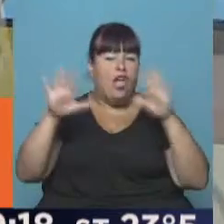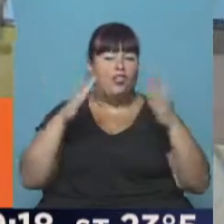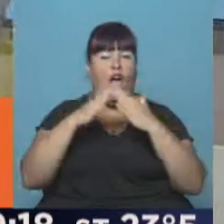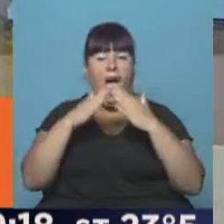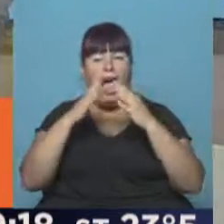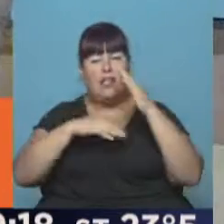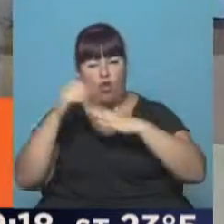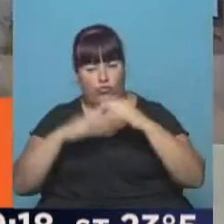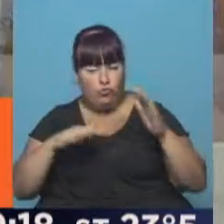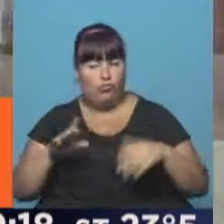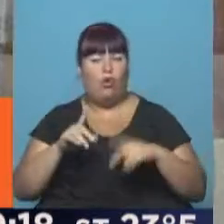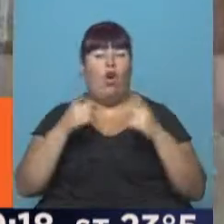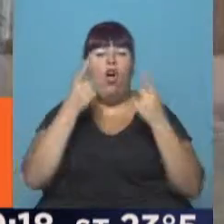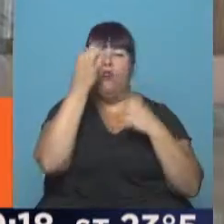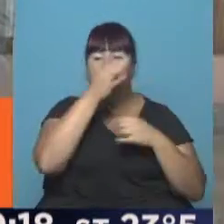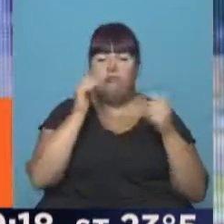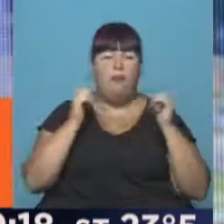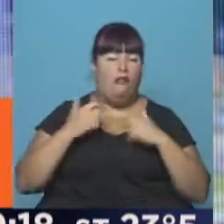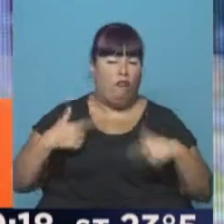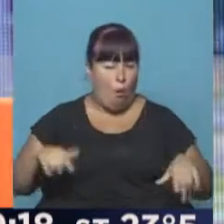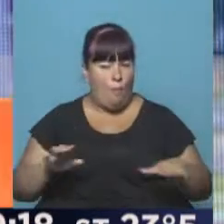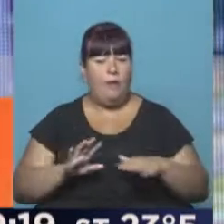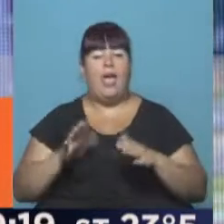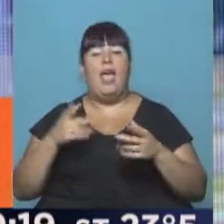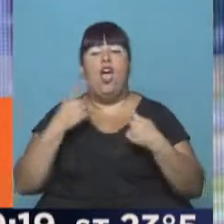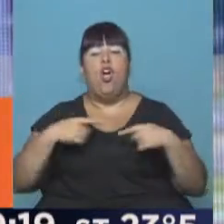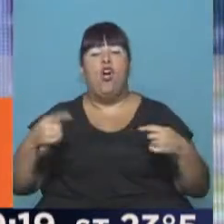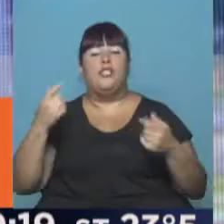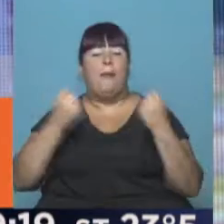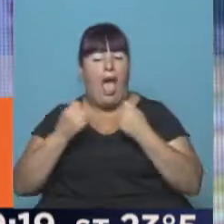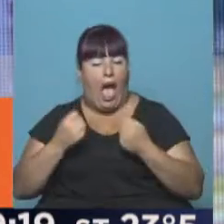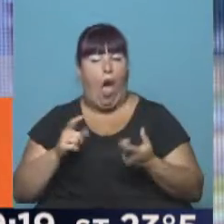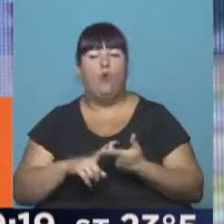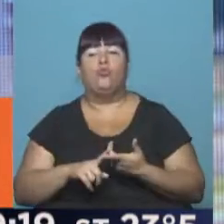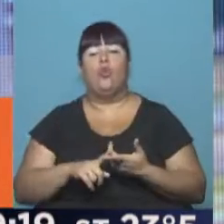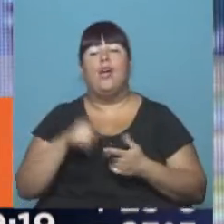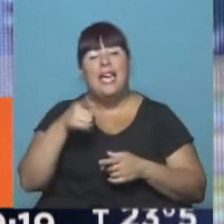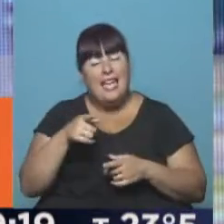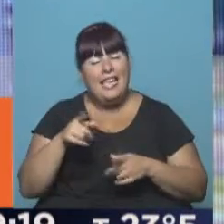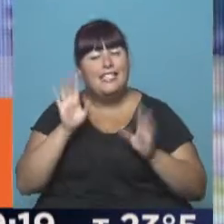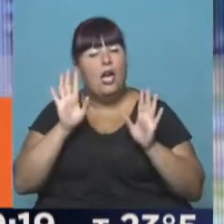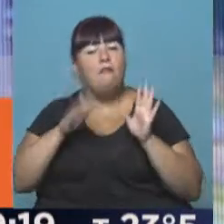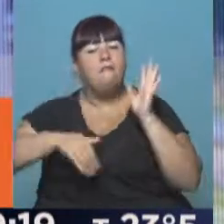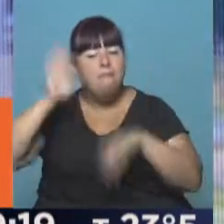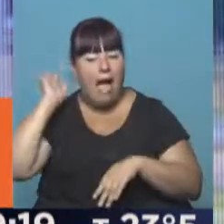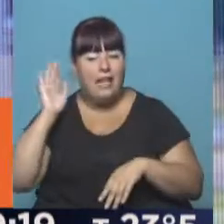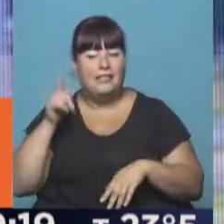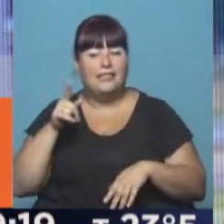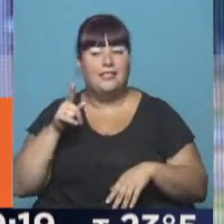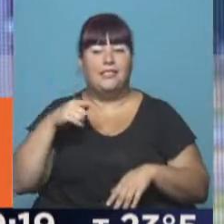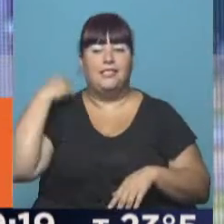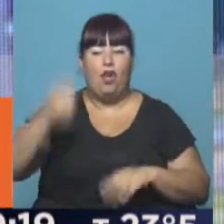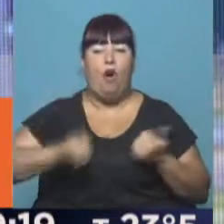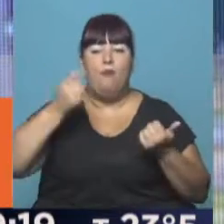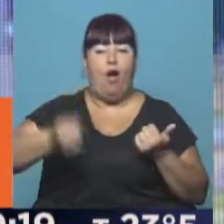y construcción con cosmética y perfumería con accesorios para autos y son rubros que tienen mayor periodicidad